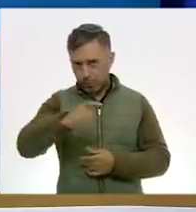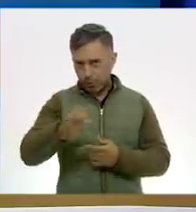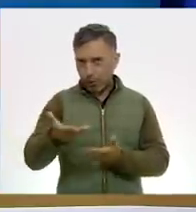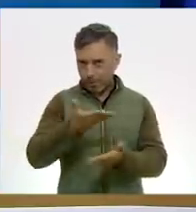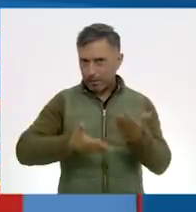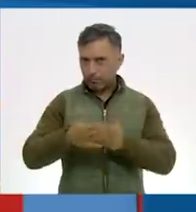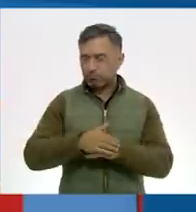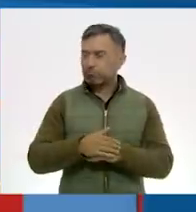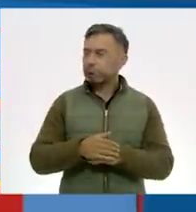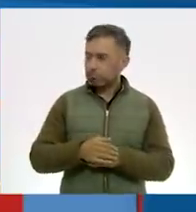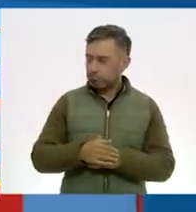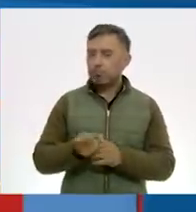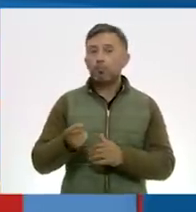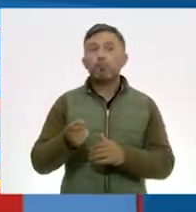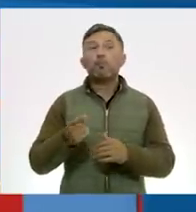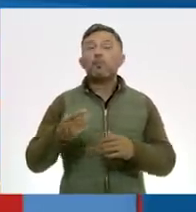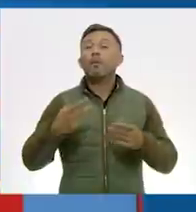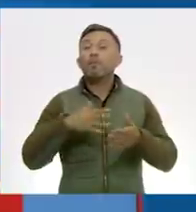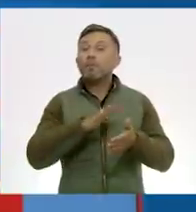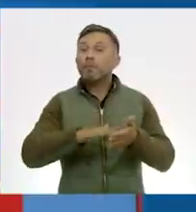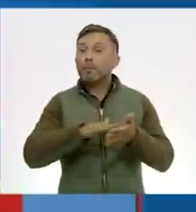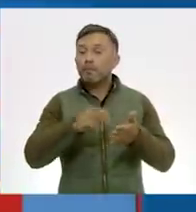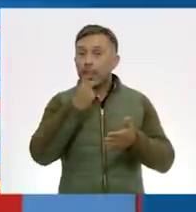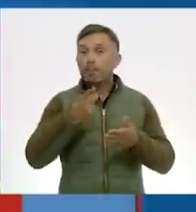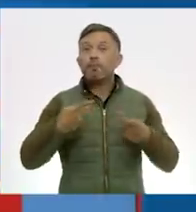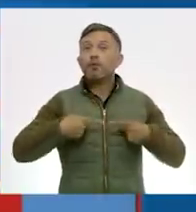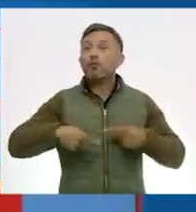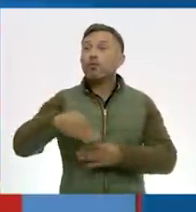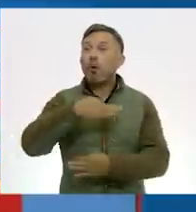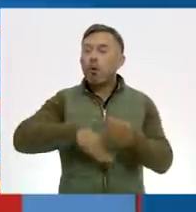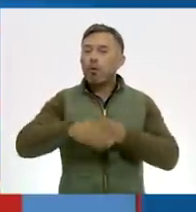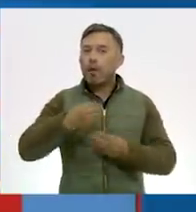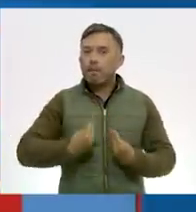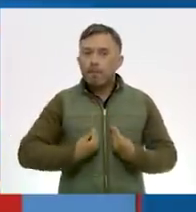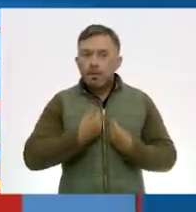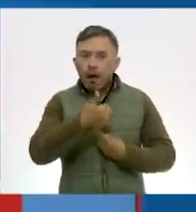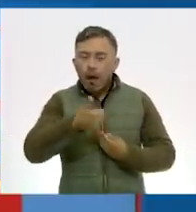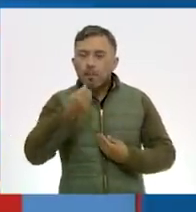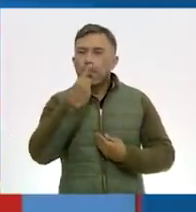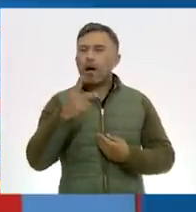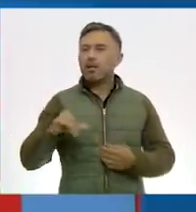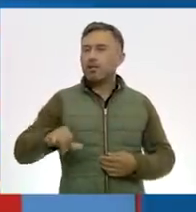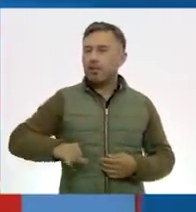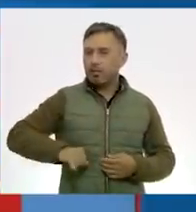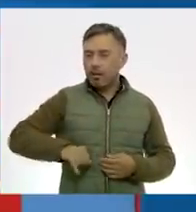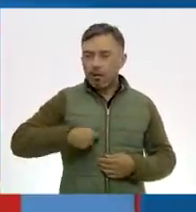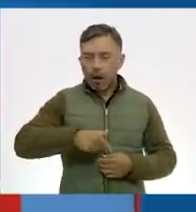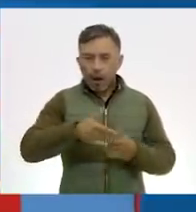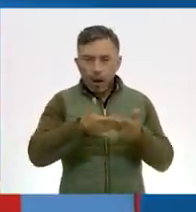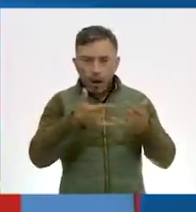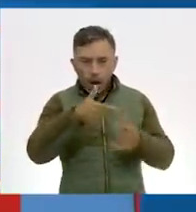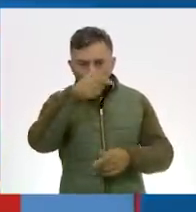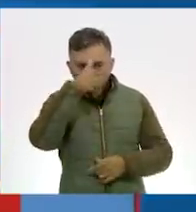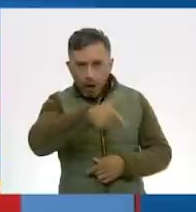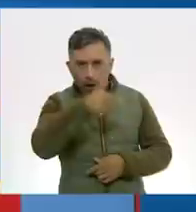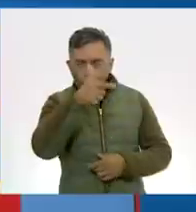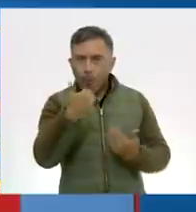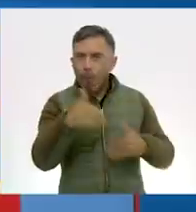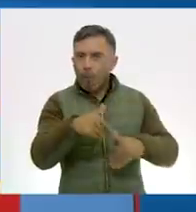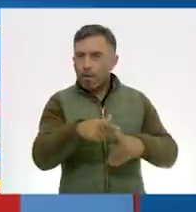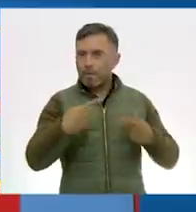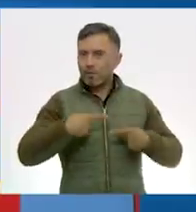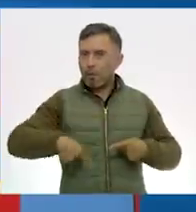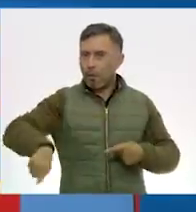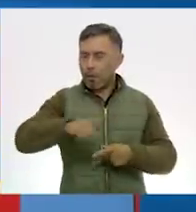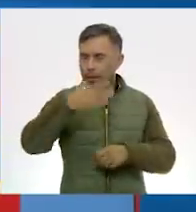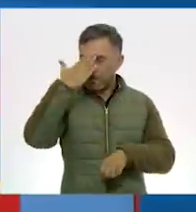ser interesantes, están llenas de acontecimientos significativos que pueblan la memoria de las personas.